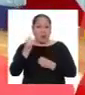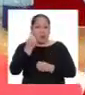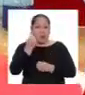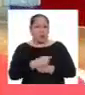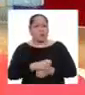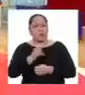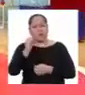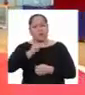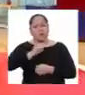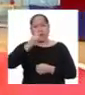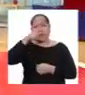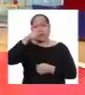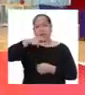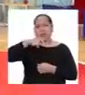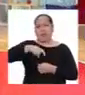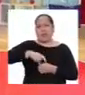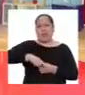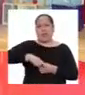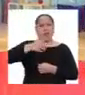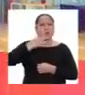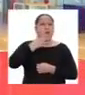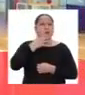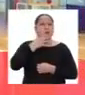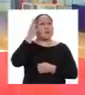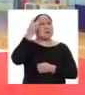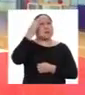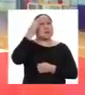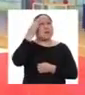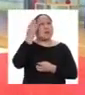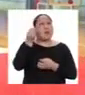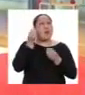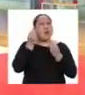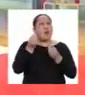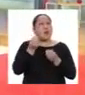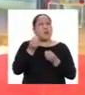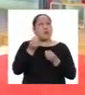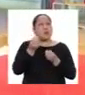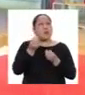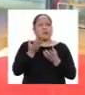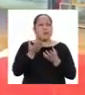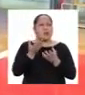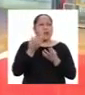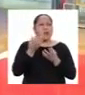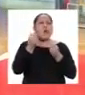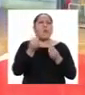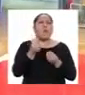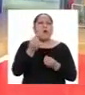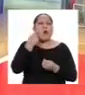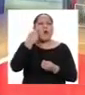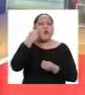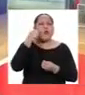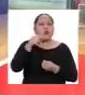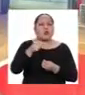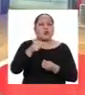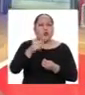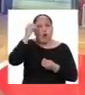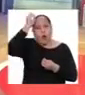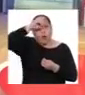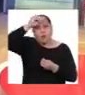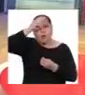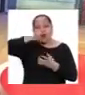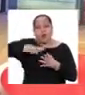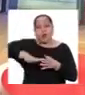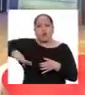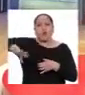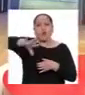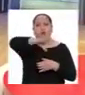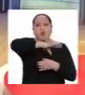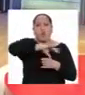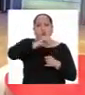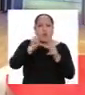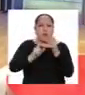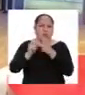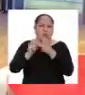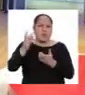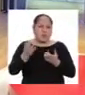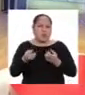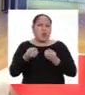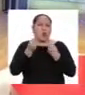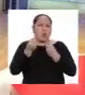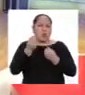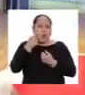lo que piensa más gente. ¿Se les ocurre cómo conocer la opinión de un grupo grande de personas? A mí se me ocurre